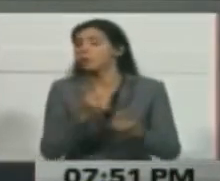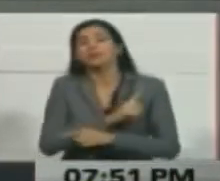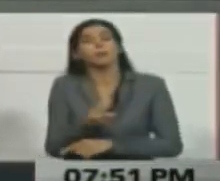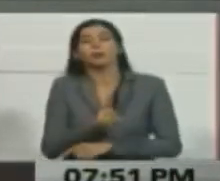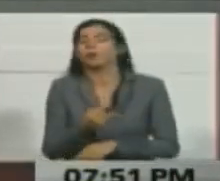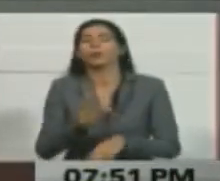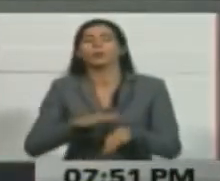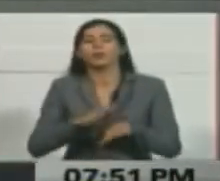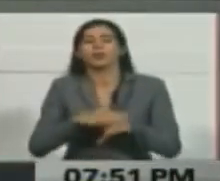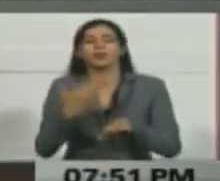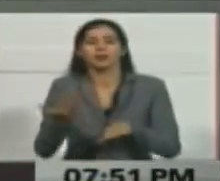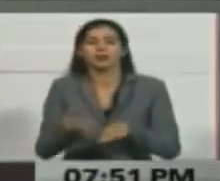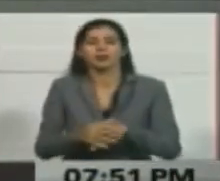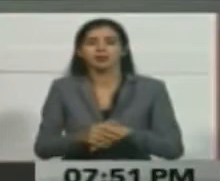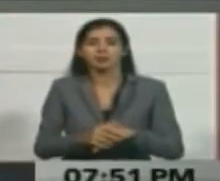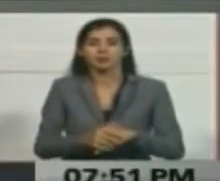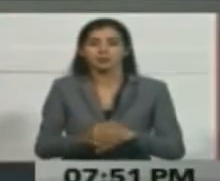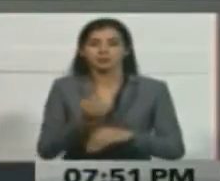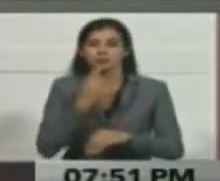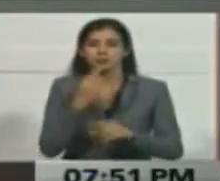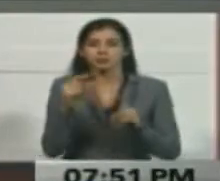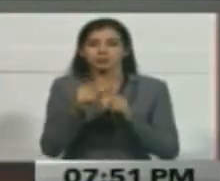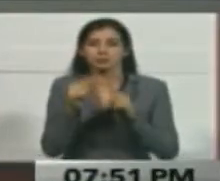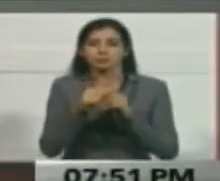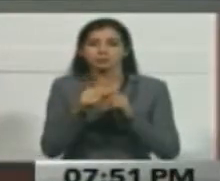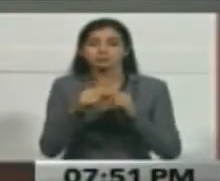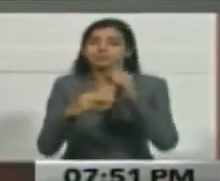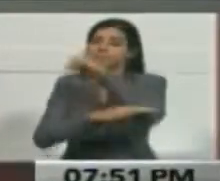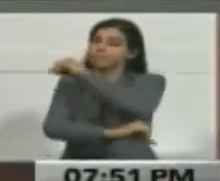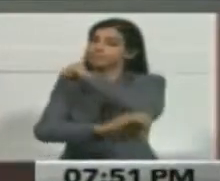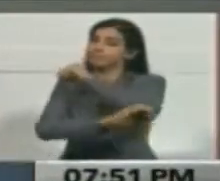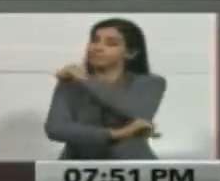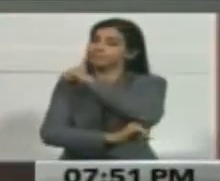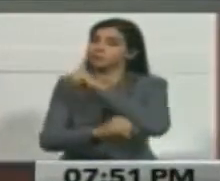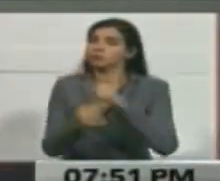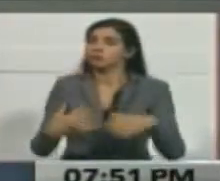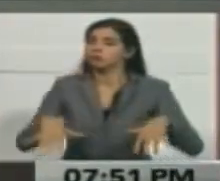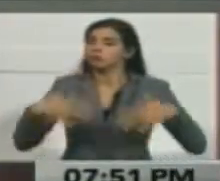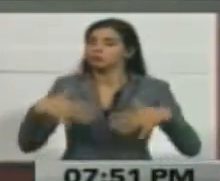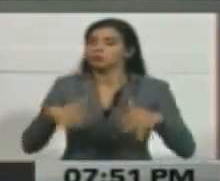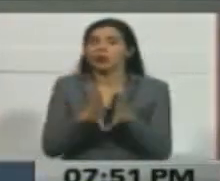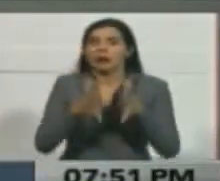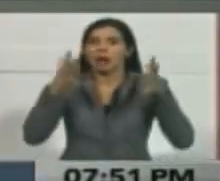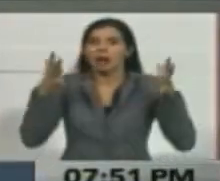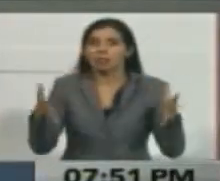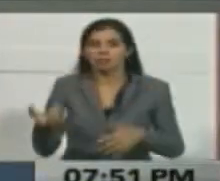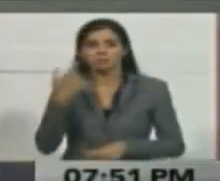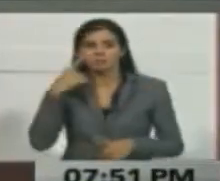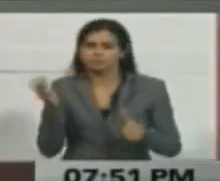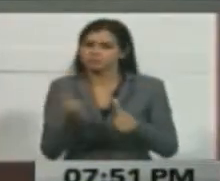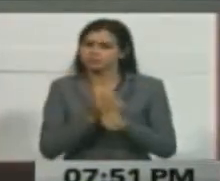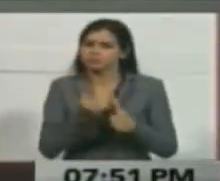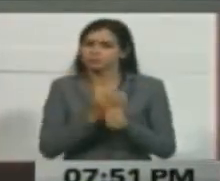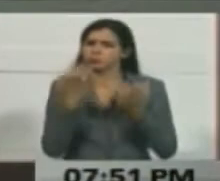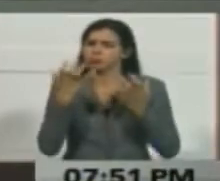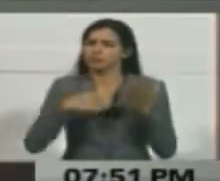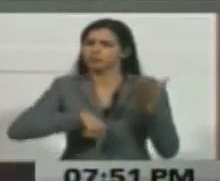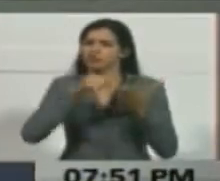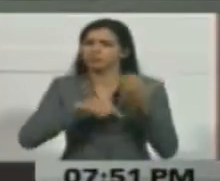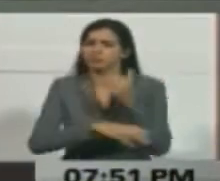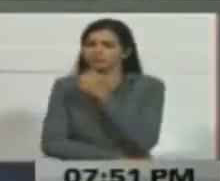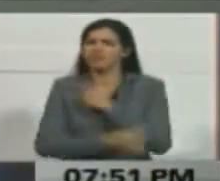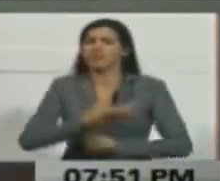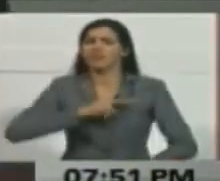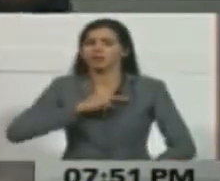del, cito a Jorge Rodríguez, fraude colosal que se ha demostrado con miles de firmas chimbas. Pero